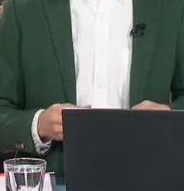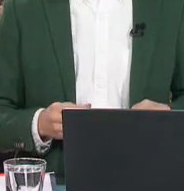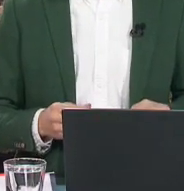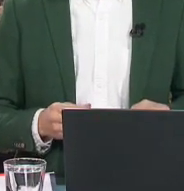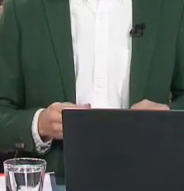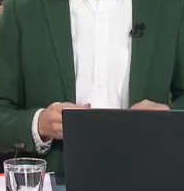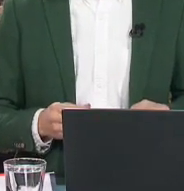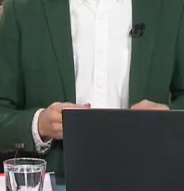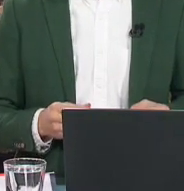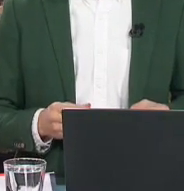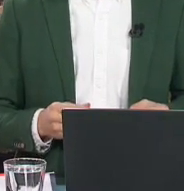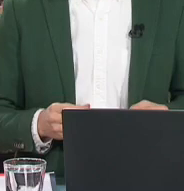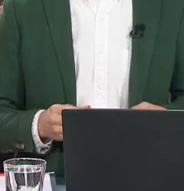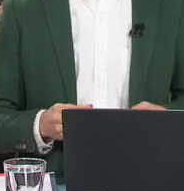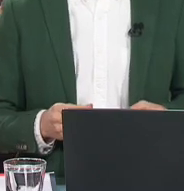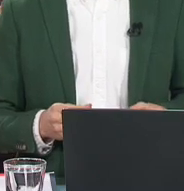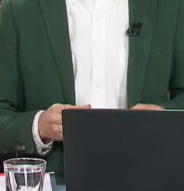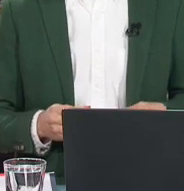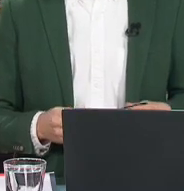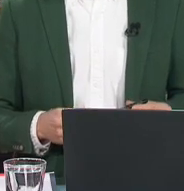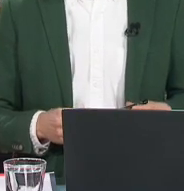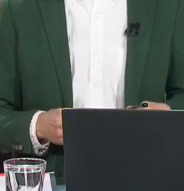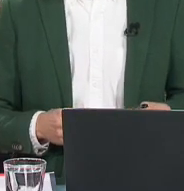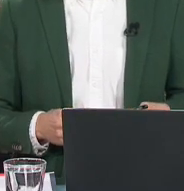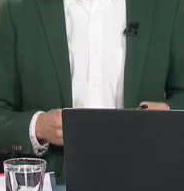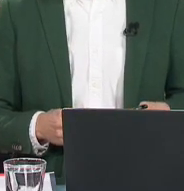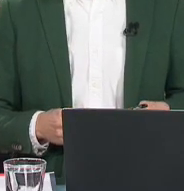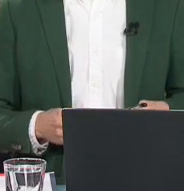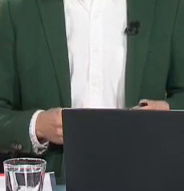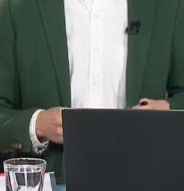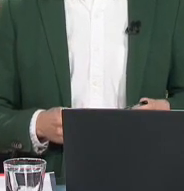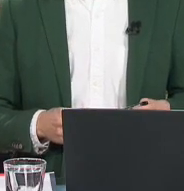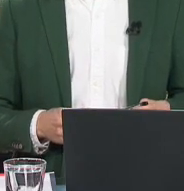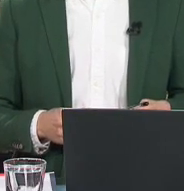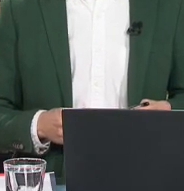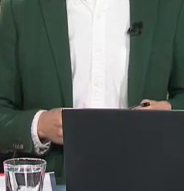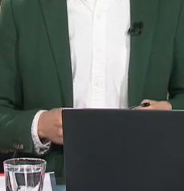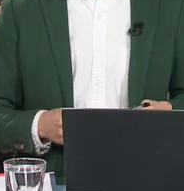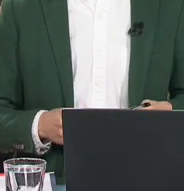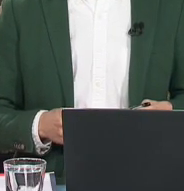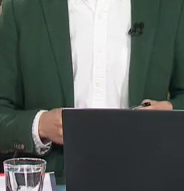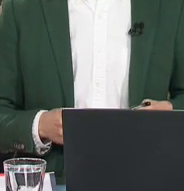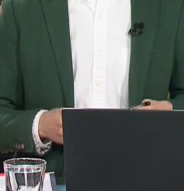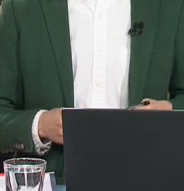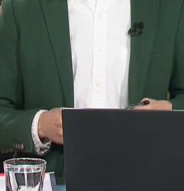que se va a volver a conversar con los organizadores